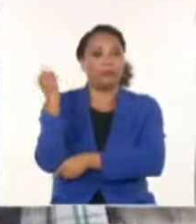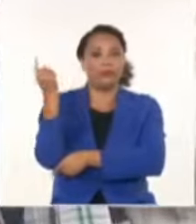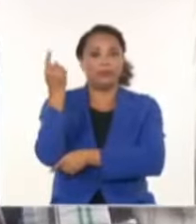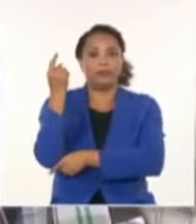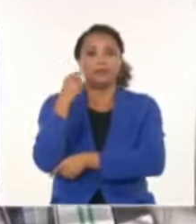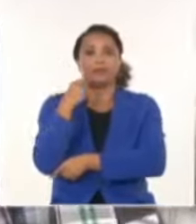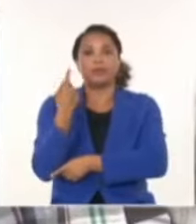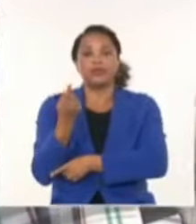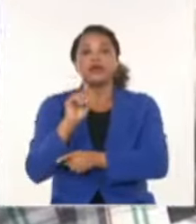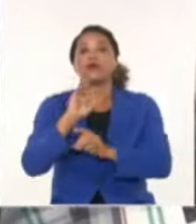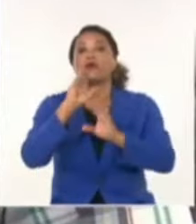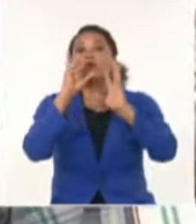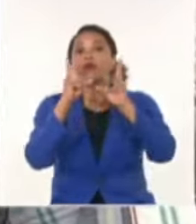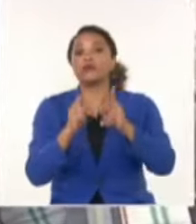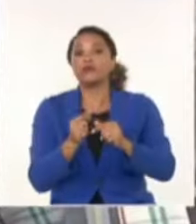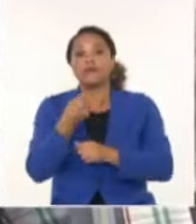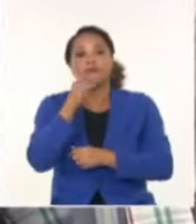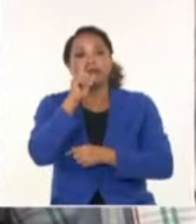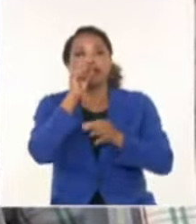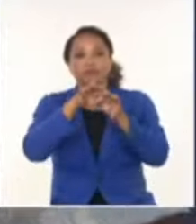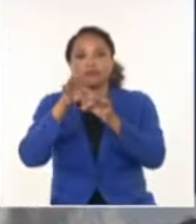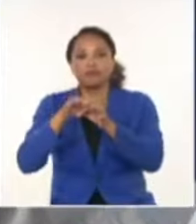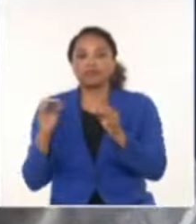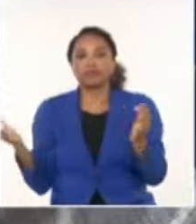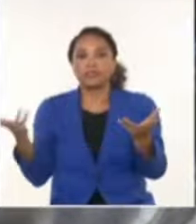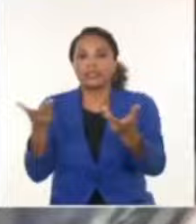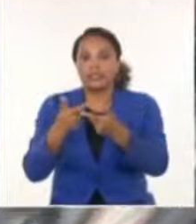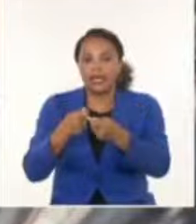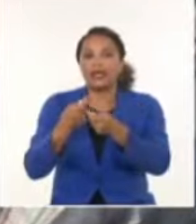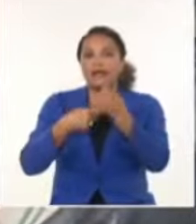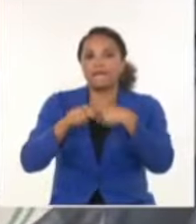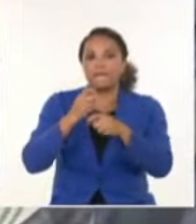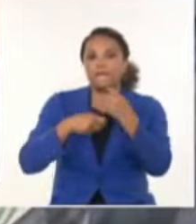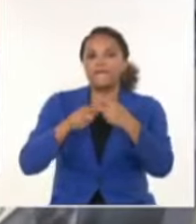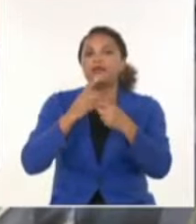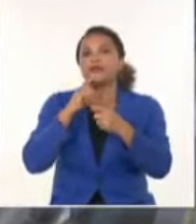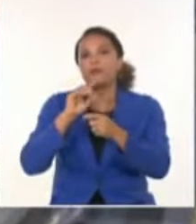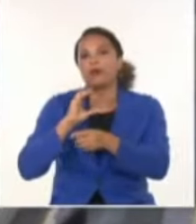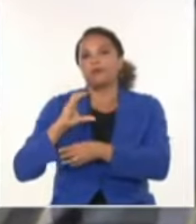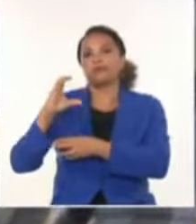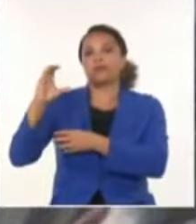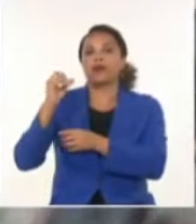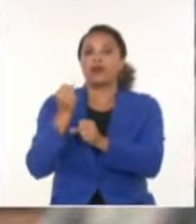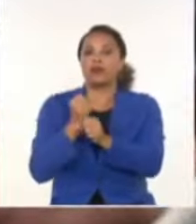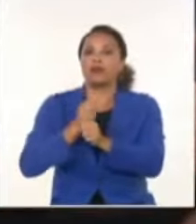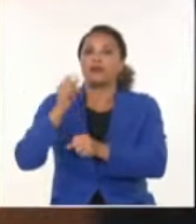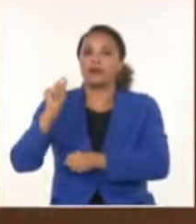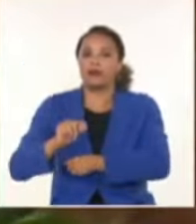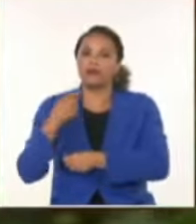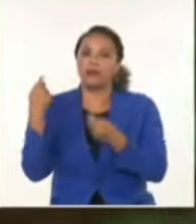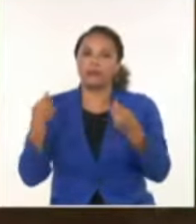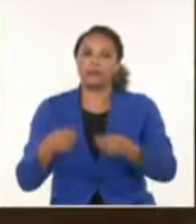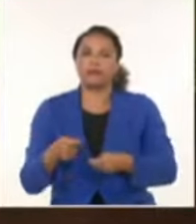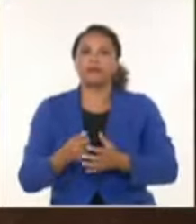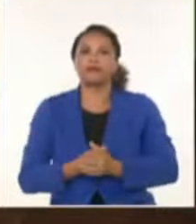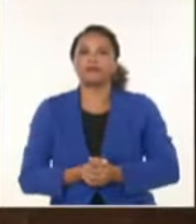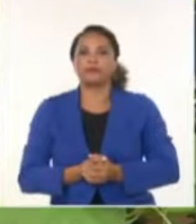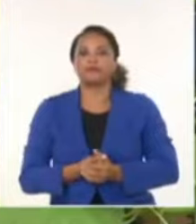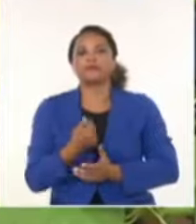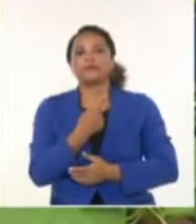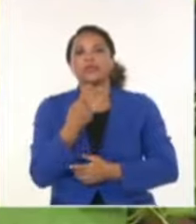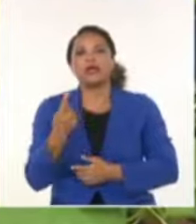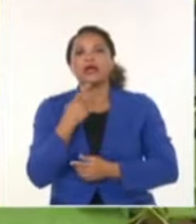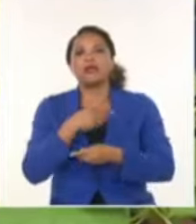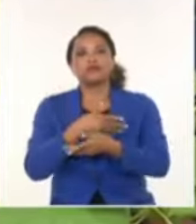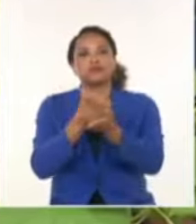los resultados finales de las cosechas dentro de un ambiente creador con la integración de todos los factores comunitarios para que cada destino